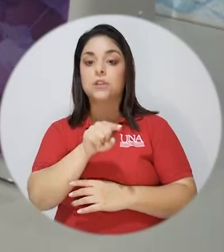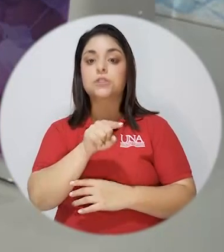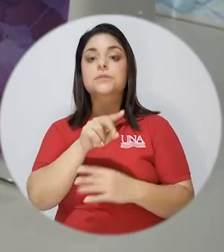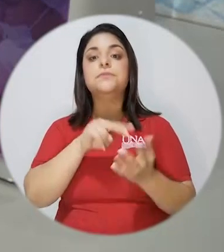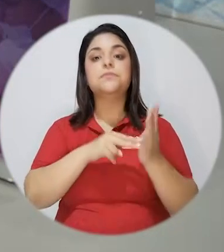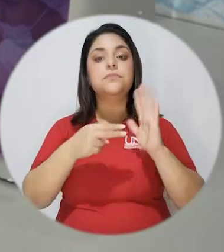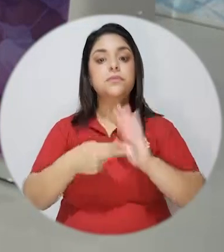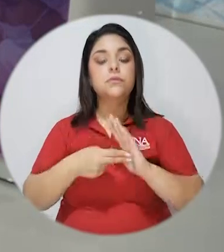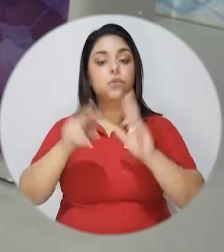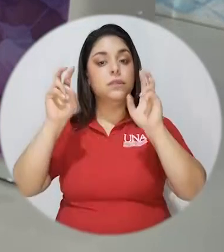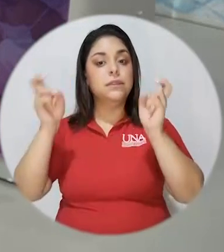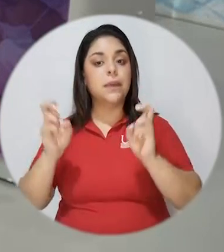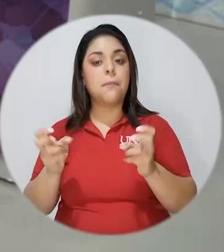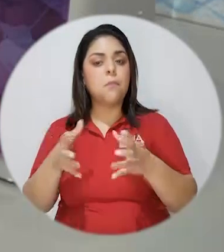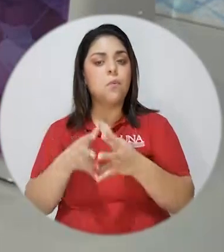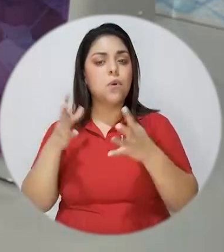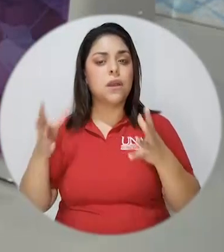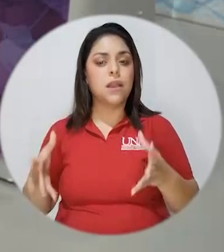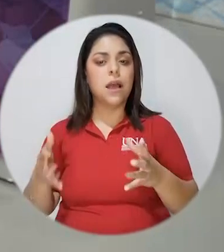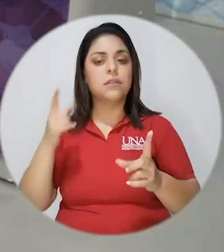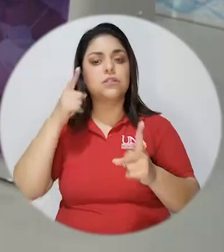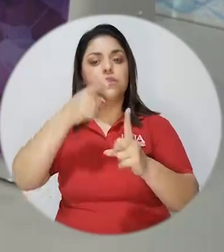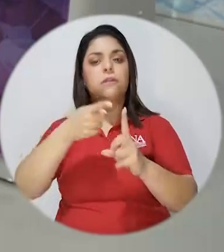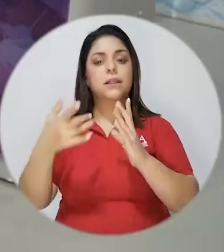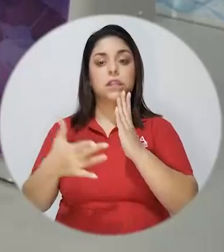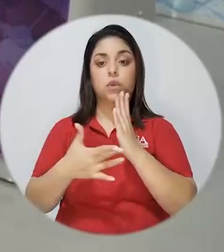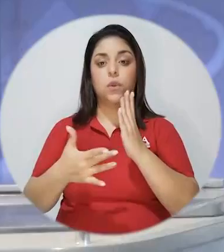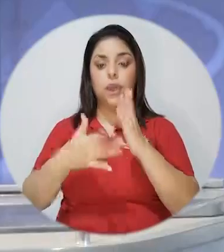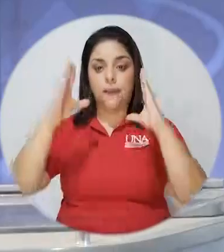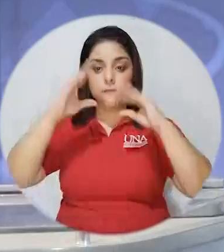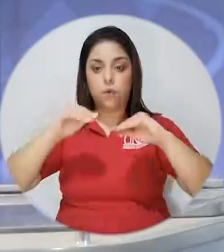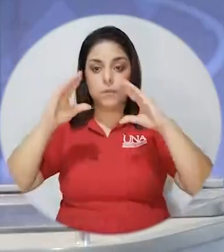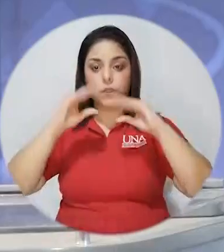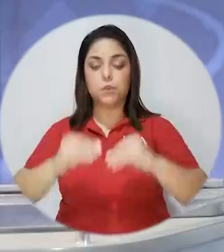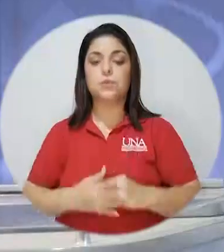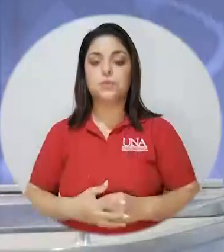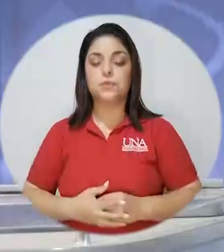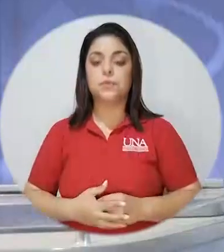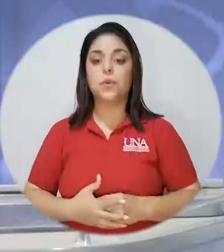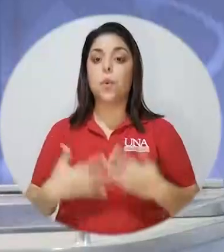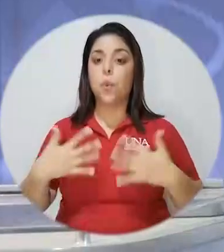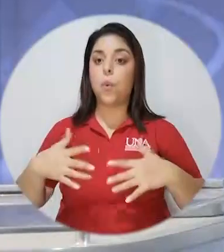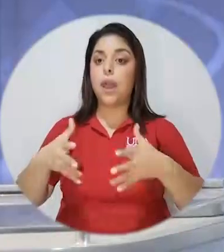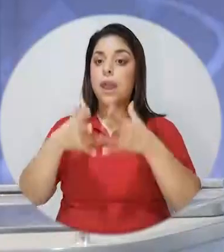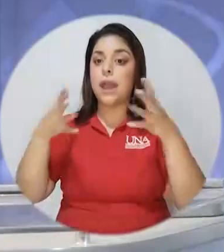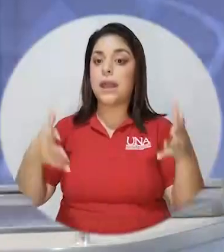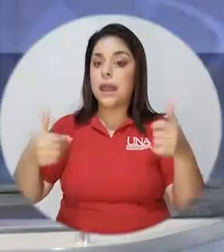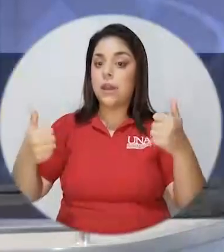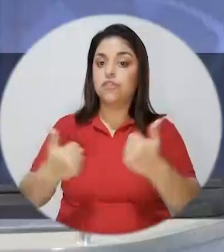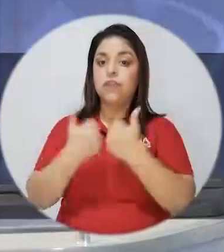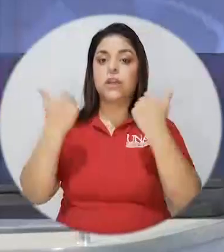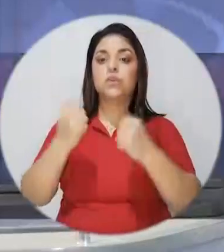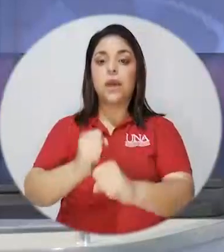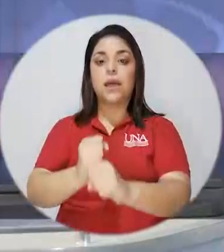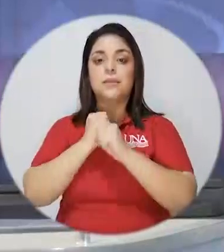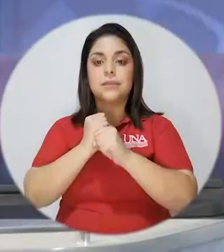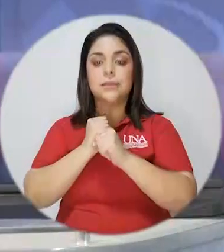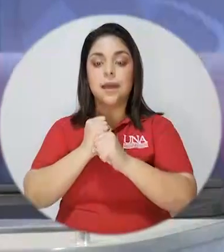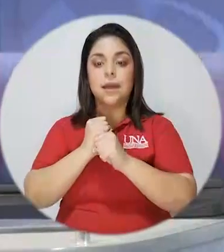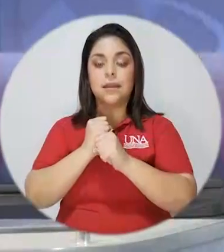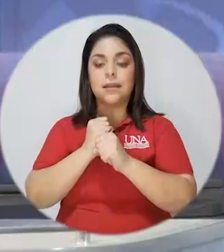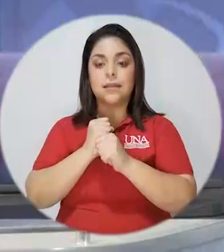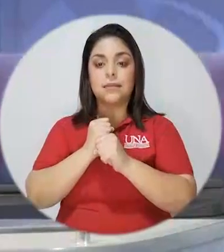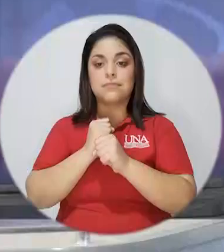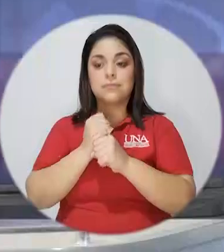pues toda una temática muy, muy amplia relacionada con tecnología de información. Qué gran reto a garantizar la seguridad de un teletrabajador que no